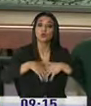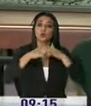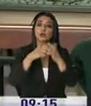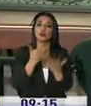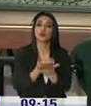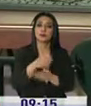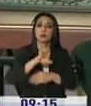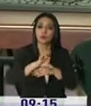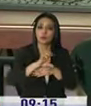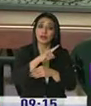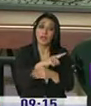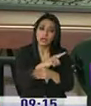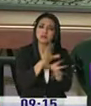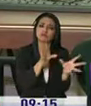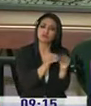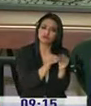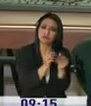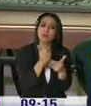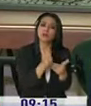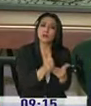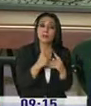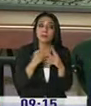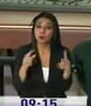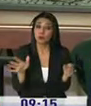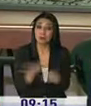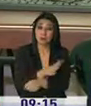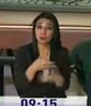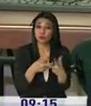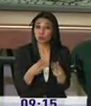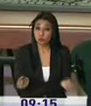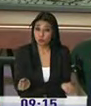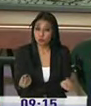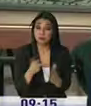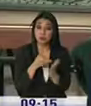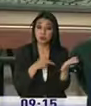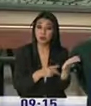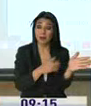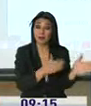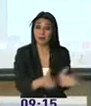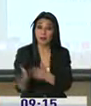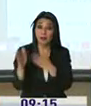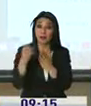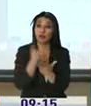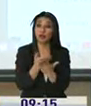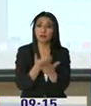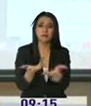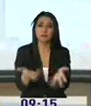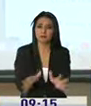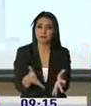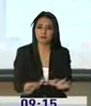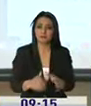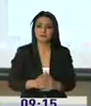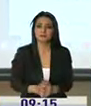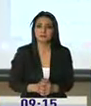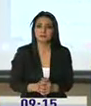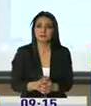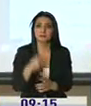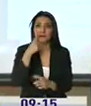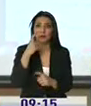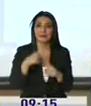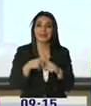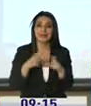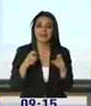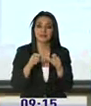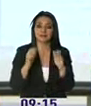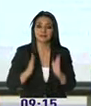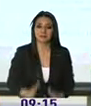de medidas que no alcanzan todavía a ser un programa de reactivación económica. Mientras que para el ex asambleísta Ramiro Aguilar,